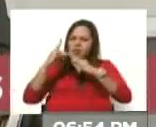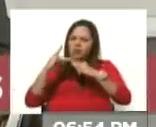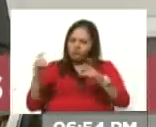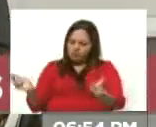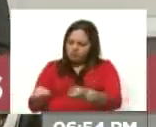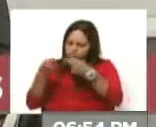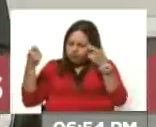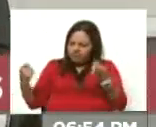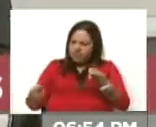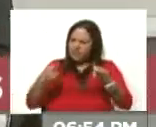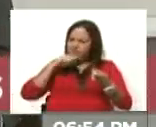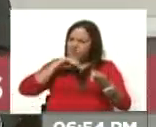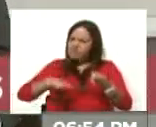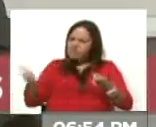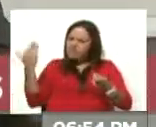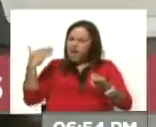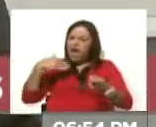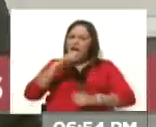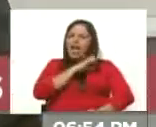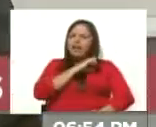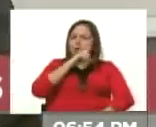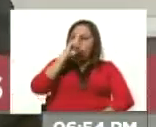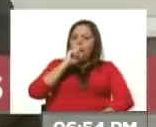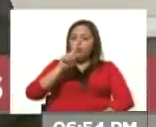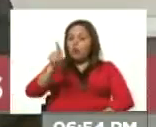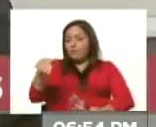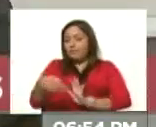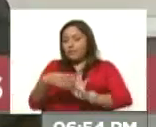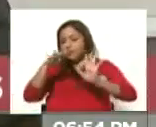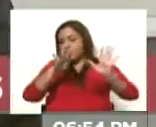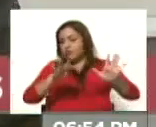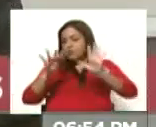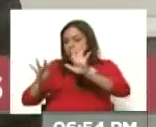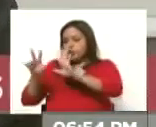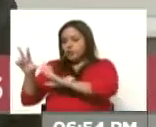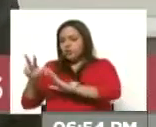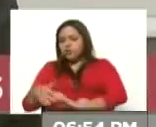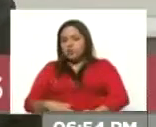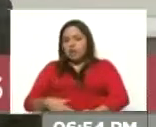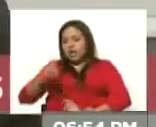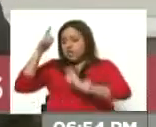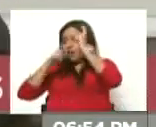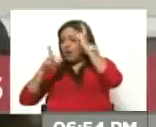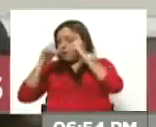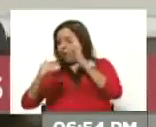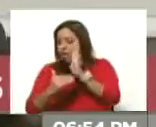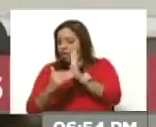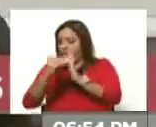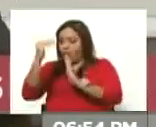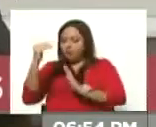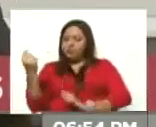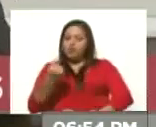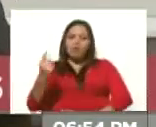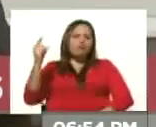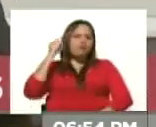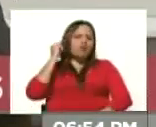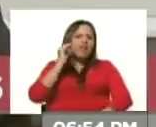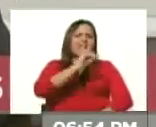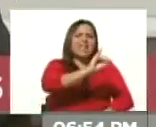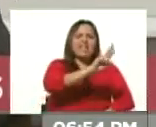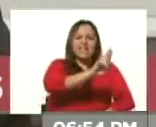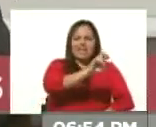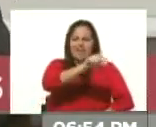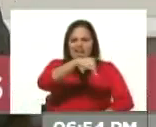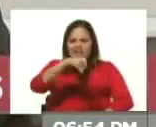periódico de enero del año de 1998 hugo chávez no salían las encuestas salía era ir en esa es y salía salas römer